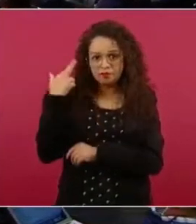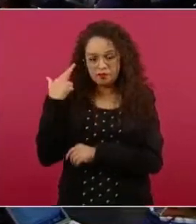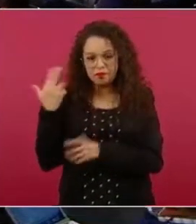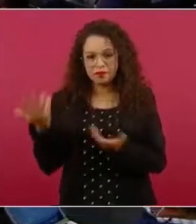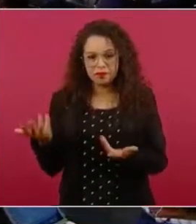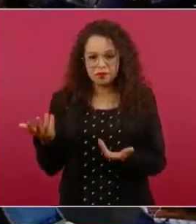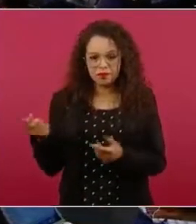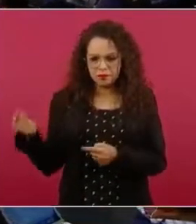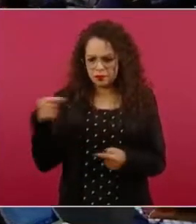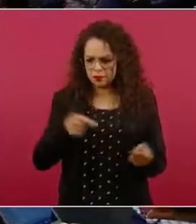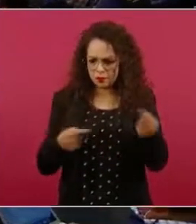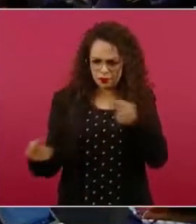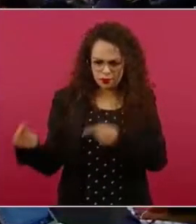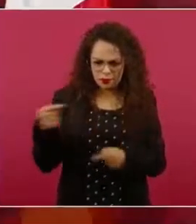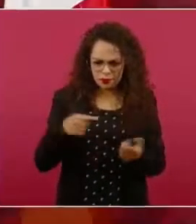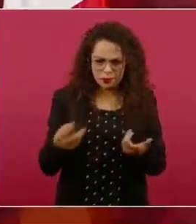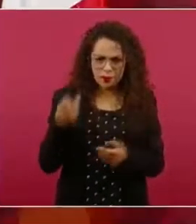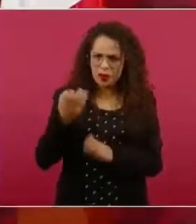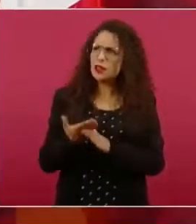Nunca.